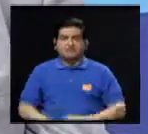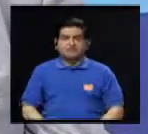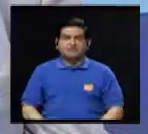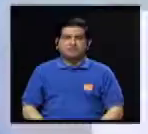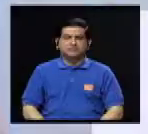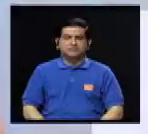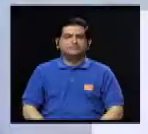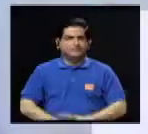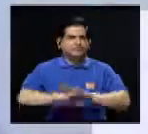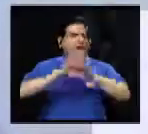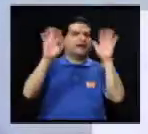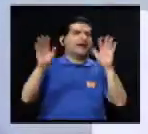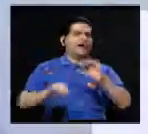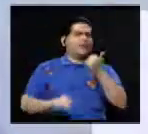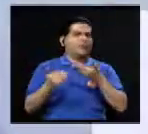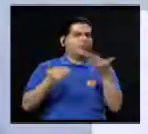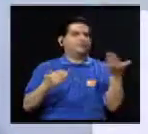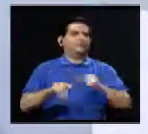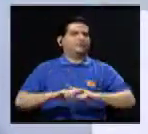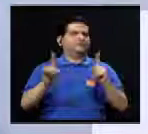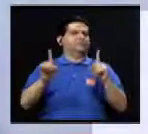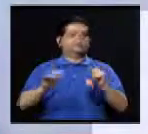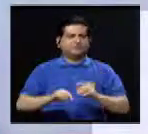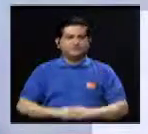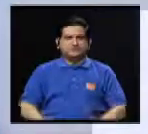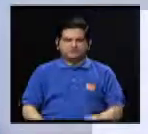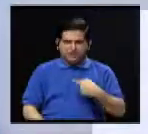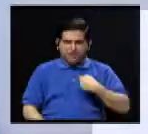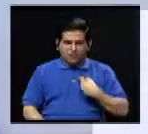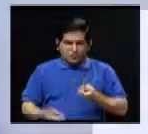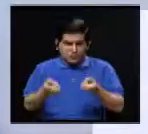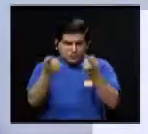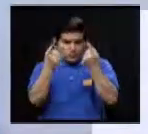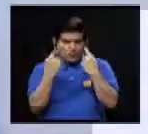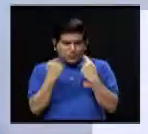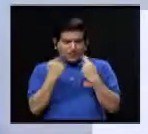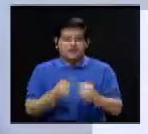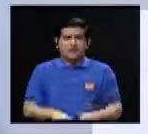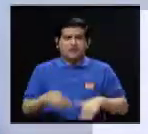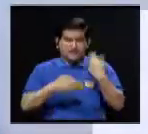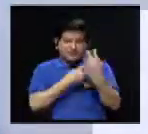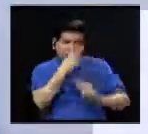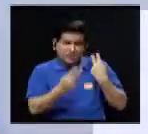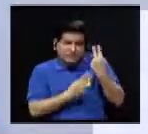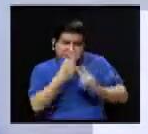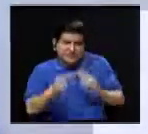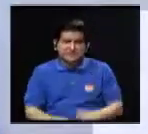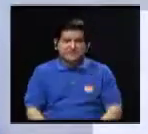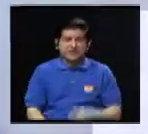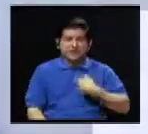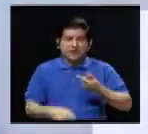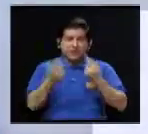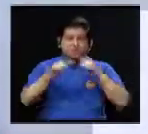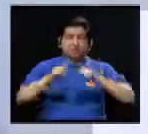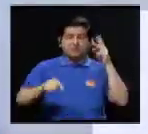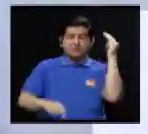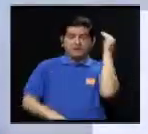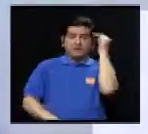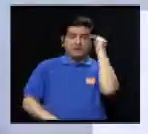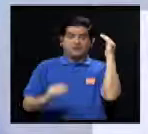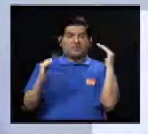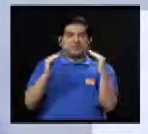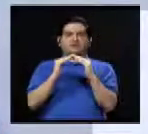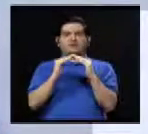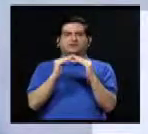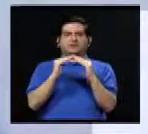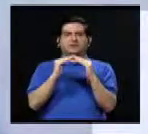claro, es otra cosa, digamos. Cada vez que una regresaba de las giras, llegaba con otra mentalidad a la